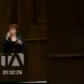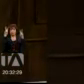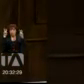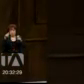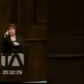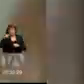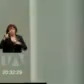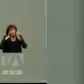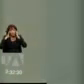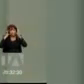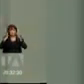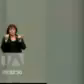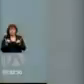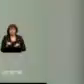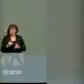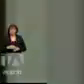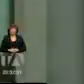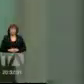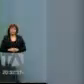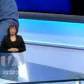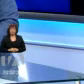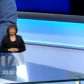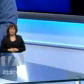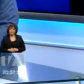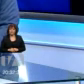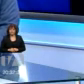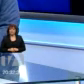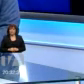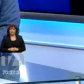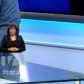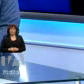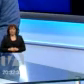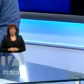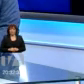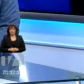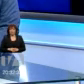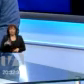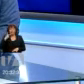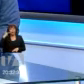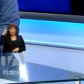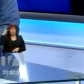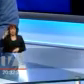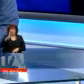voltear la página. Dayana Monroy, 24 horas. Los padres